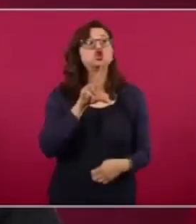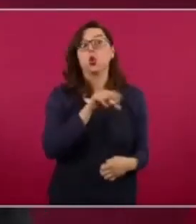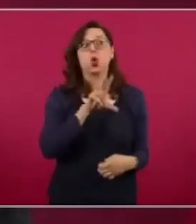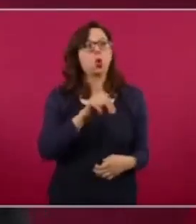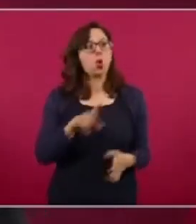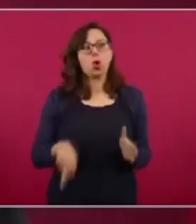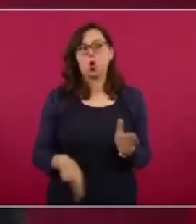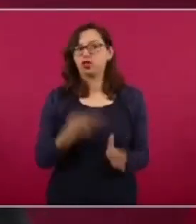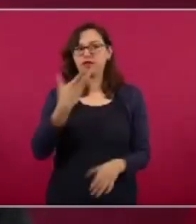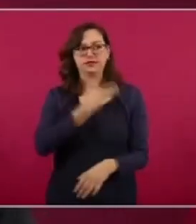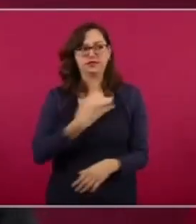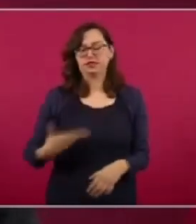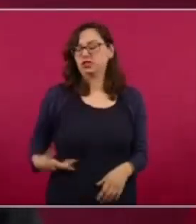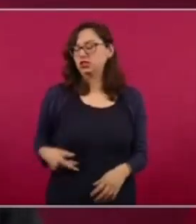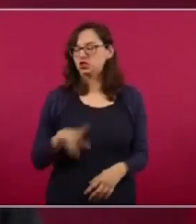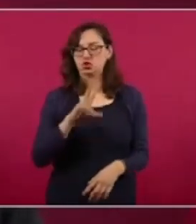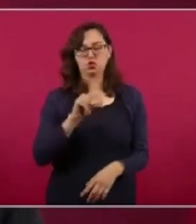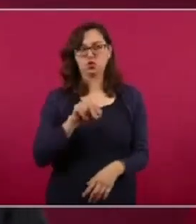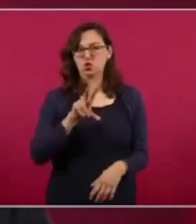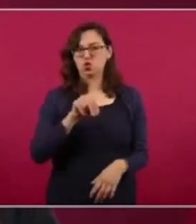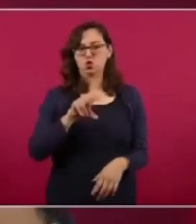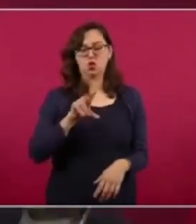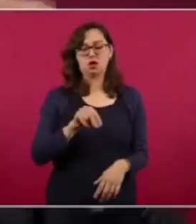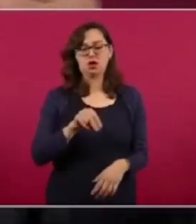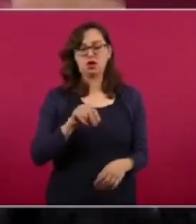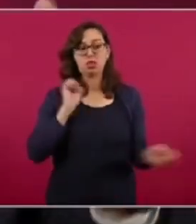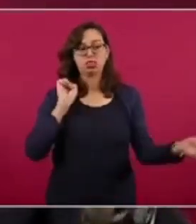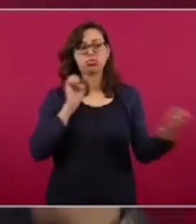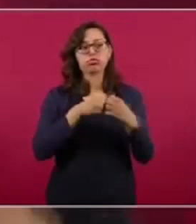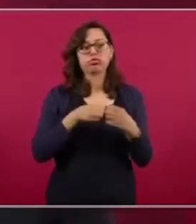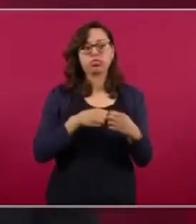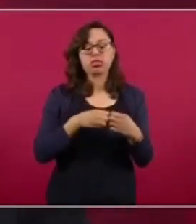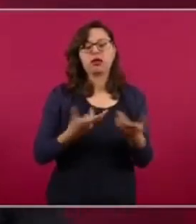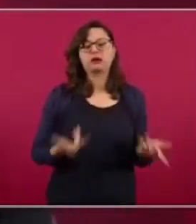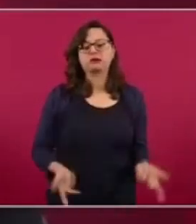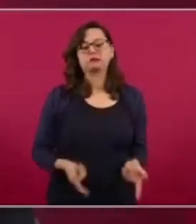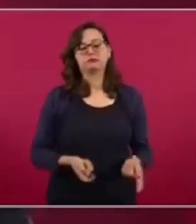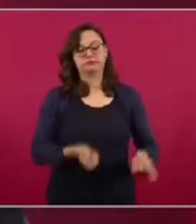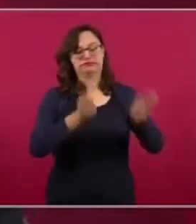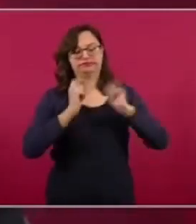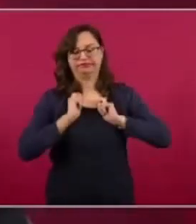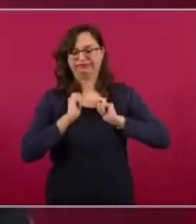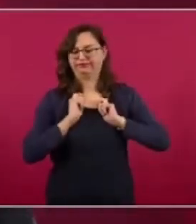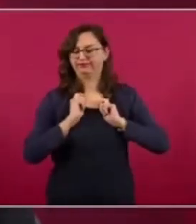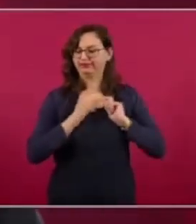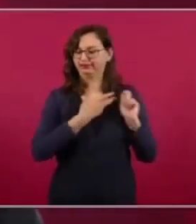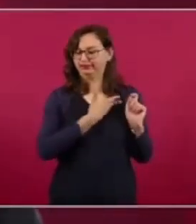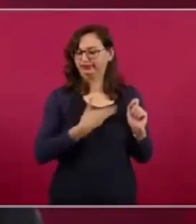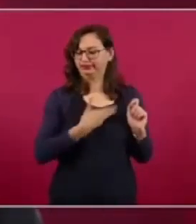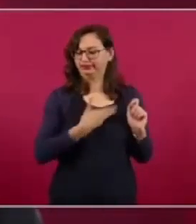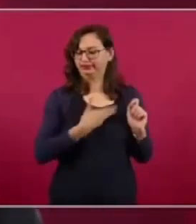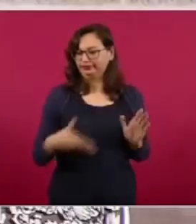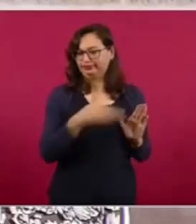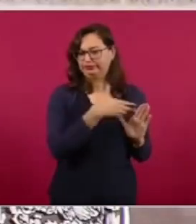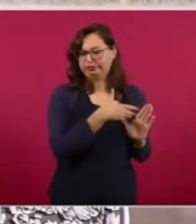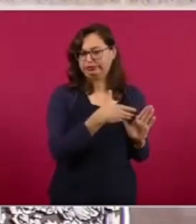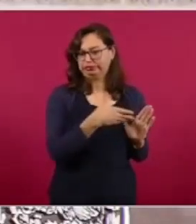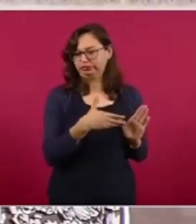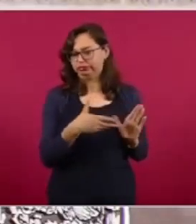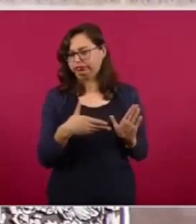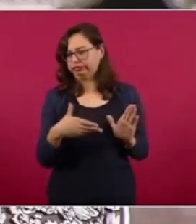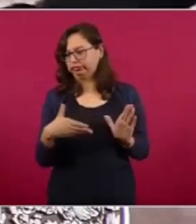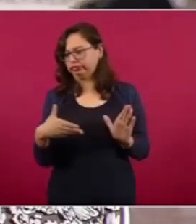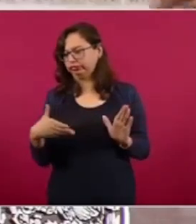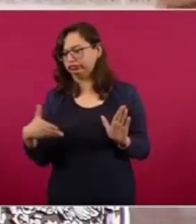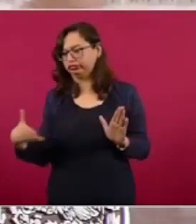Entonces, como no podía, ahí dejó a su compadre Manuel González, 1880, y ese es el